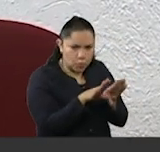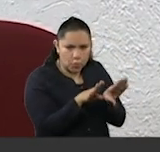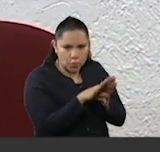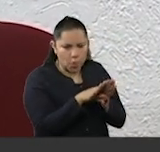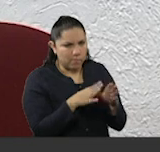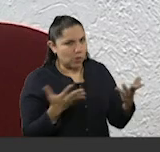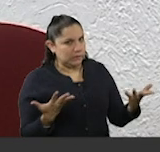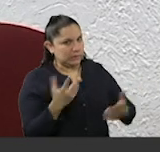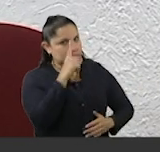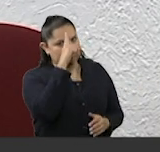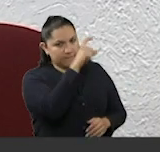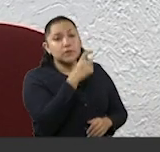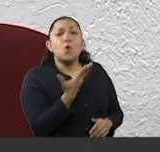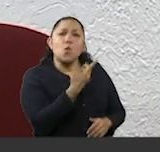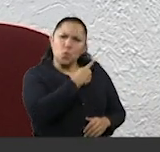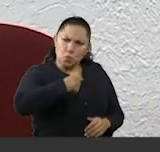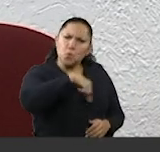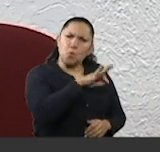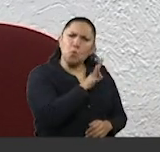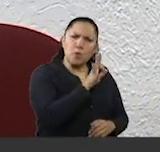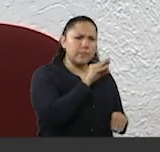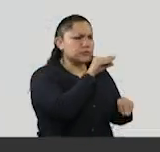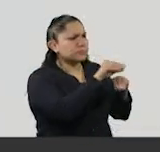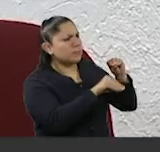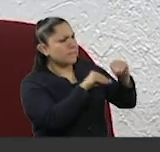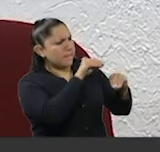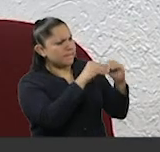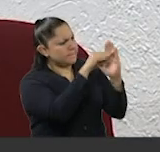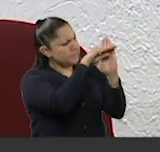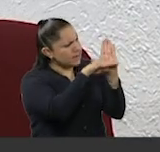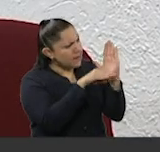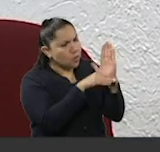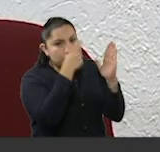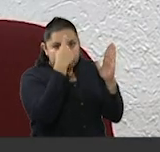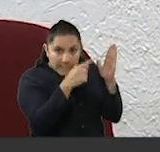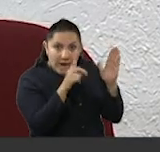un dictamen que está en proceso de elaboración y